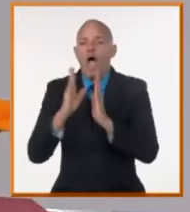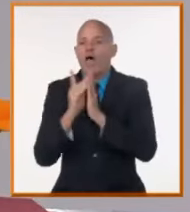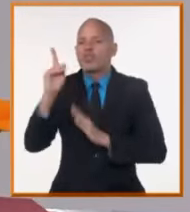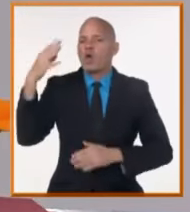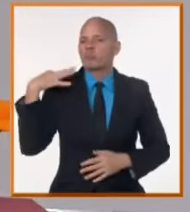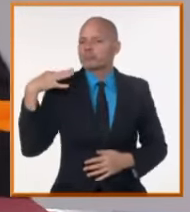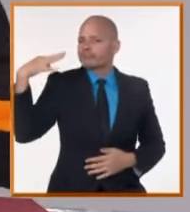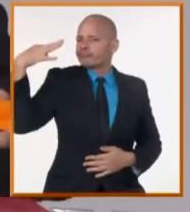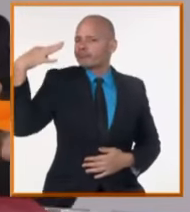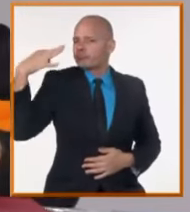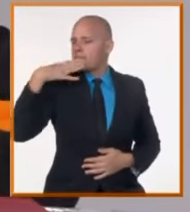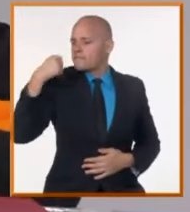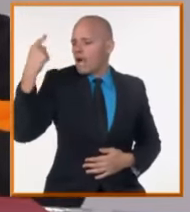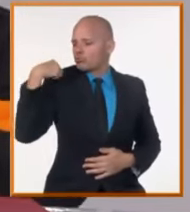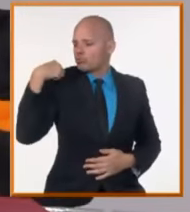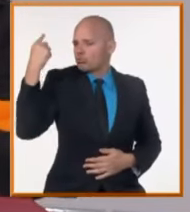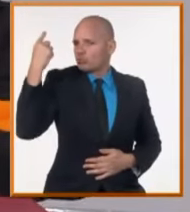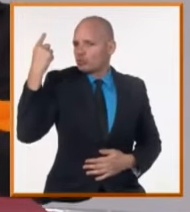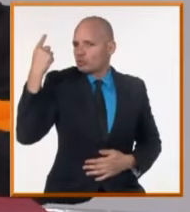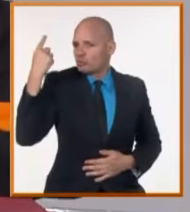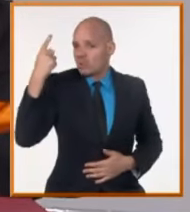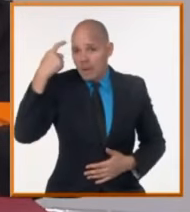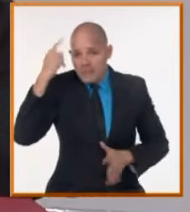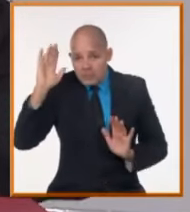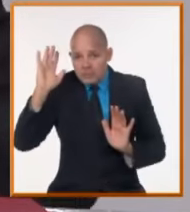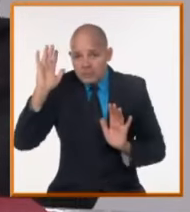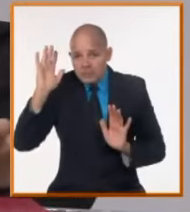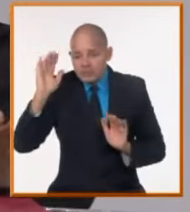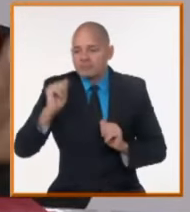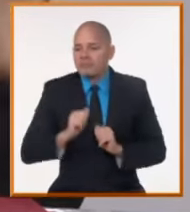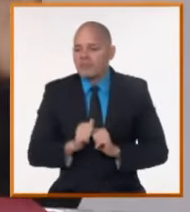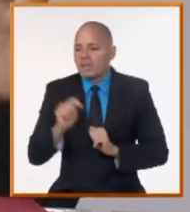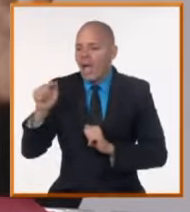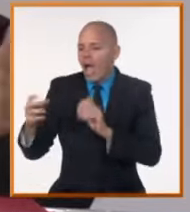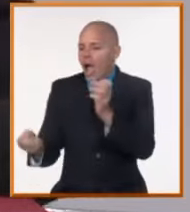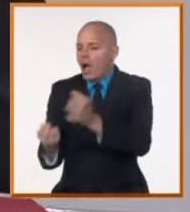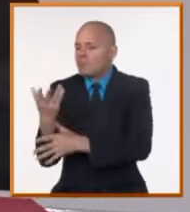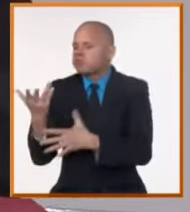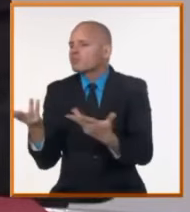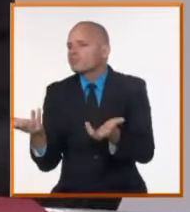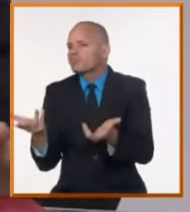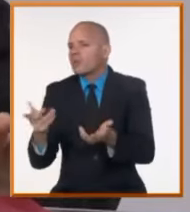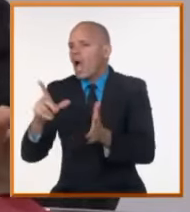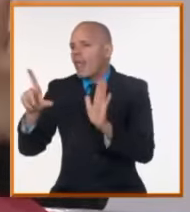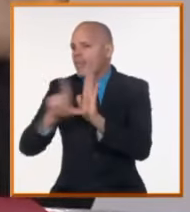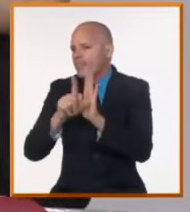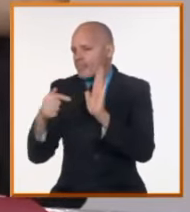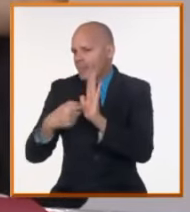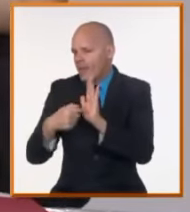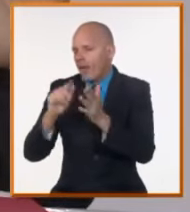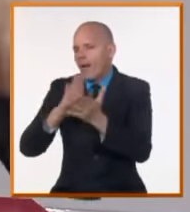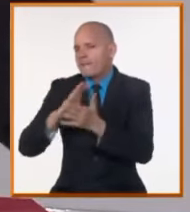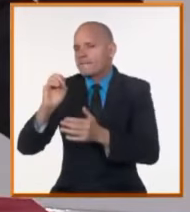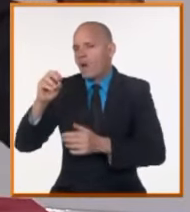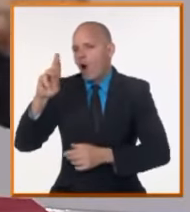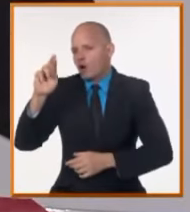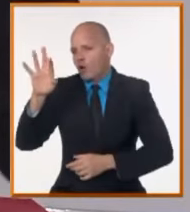que pasa es que en el instante que surge la doctrina Monroe, lo que pueden regir es el hemisferio occidental. Por lo que pueden luchar es por el hemisferio occidental.